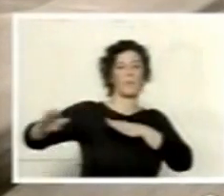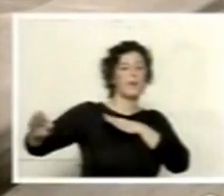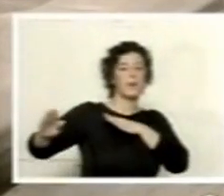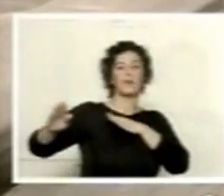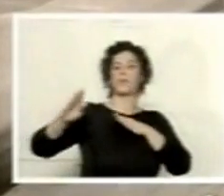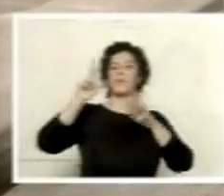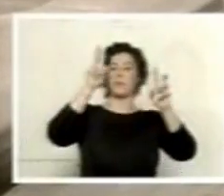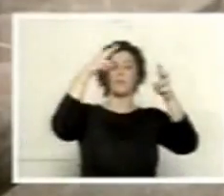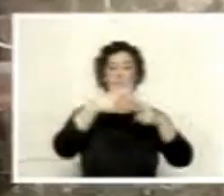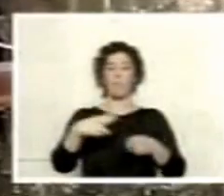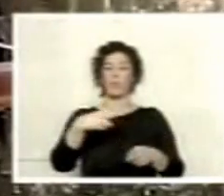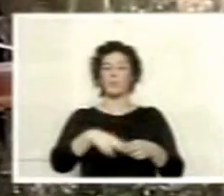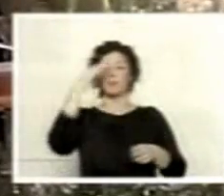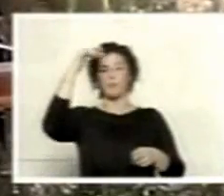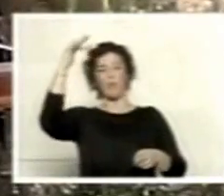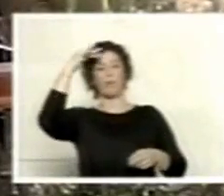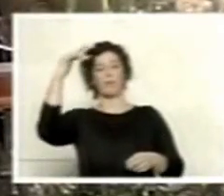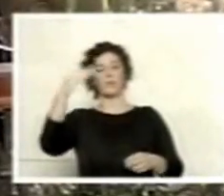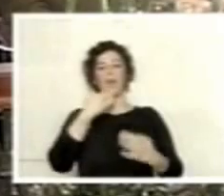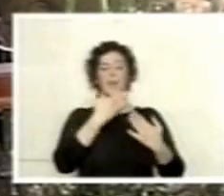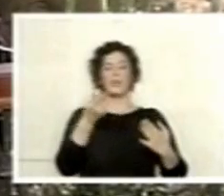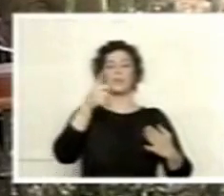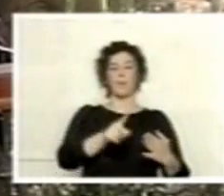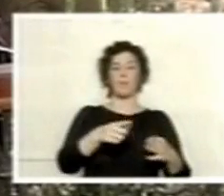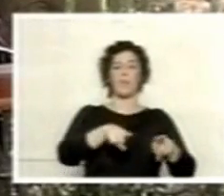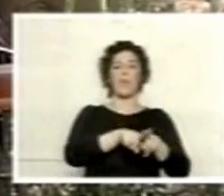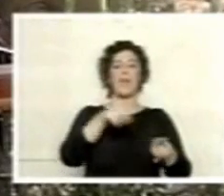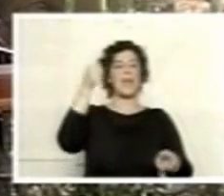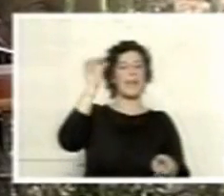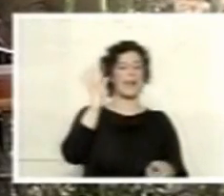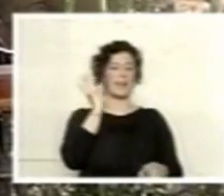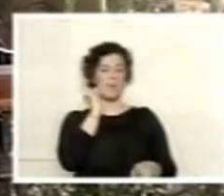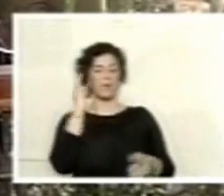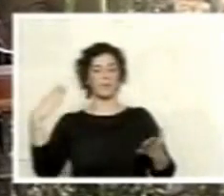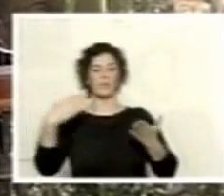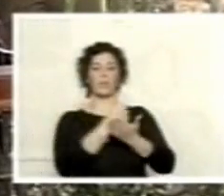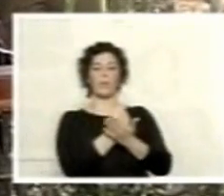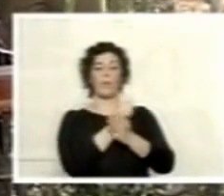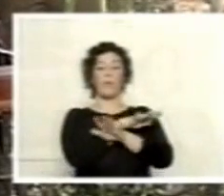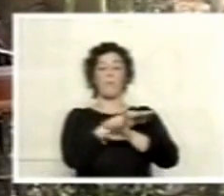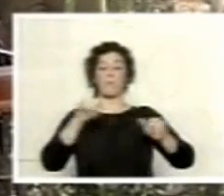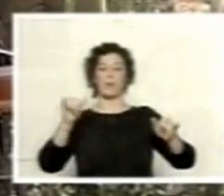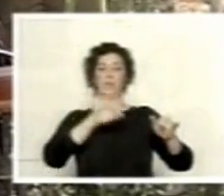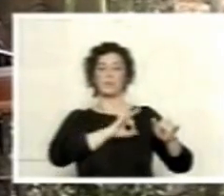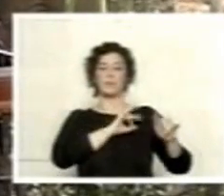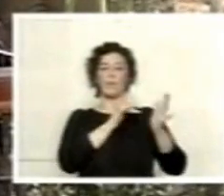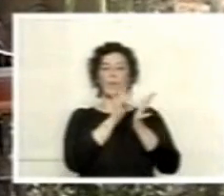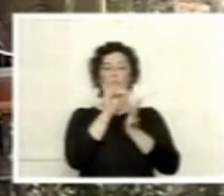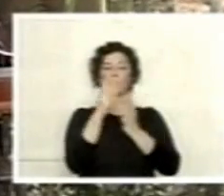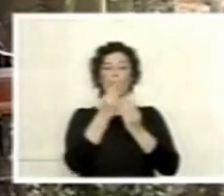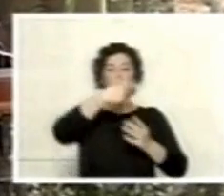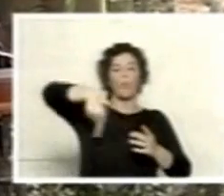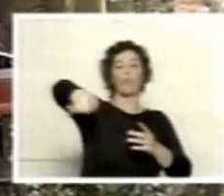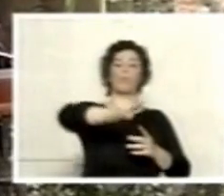partido. Gracias, queridas hermanas, queridos hermanos, y que la paz del Señor Jesús esté siempre con